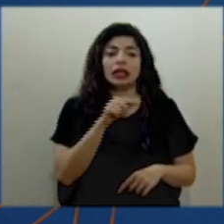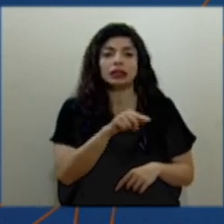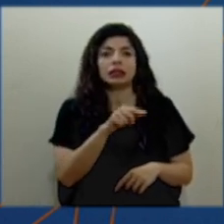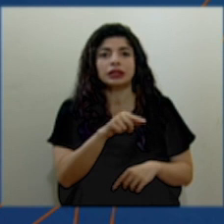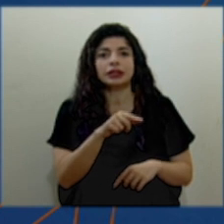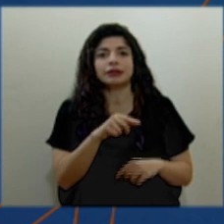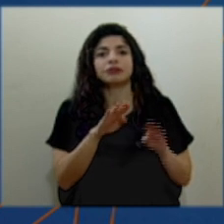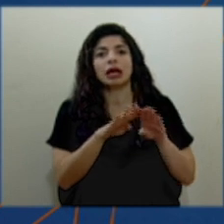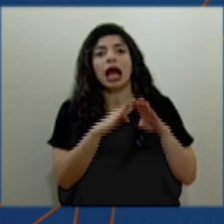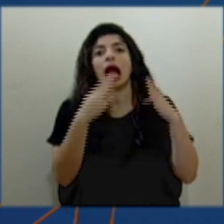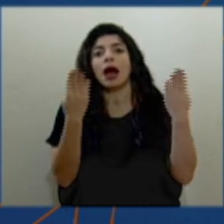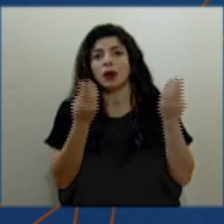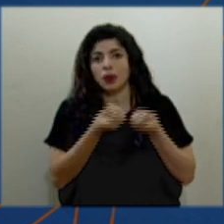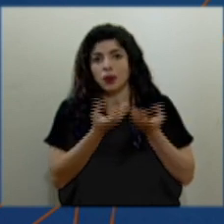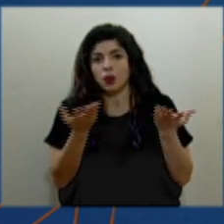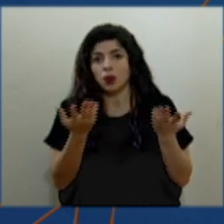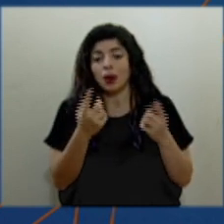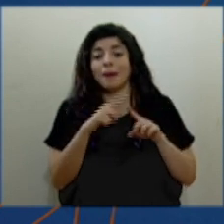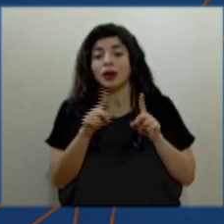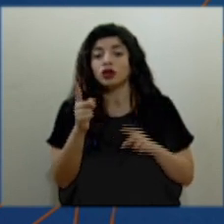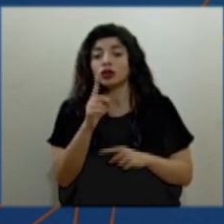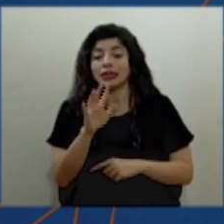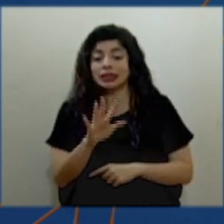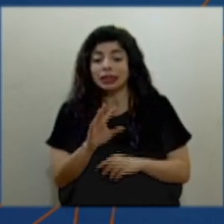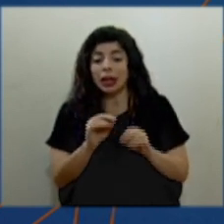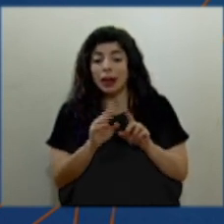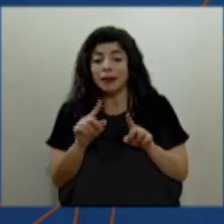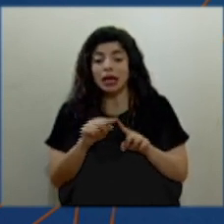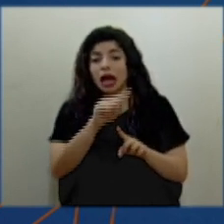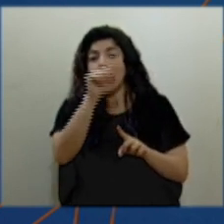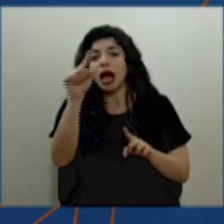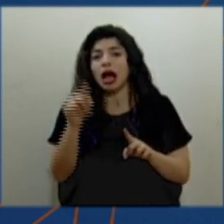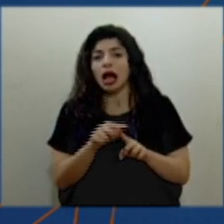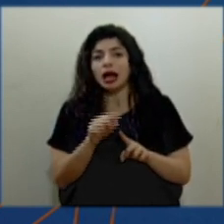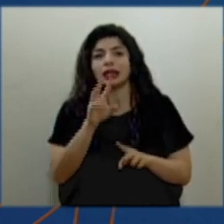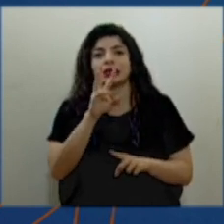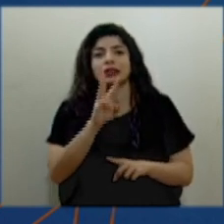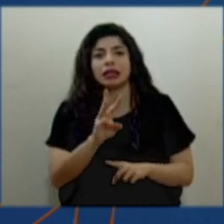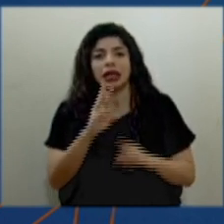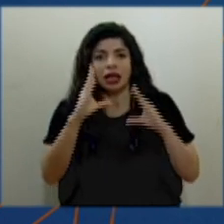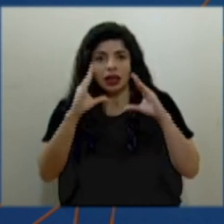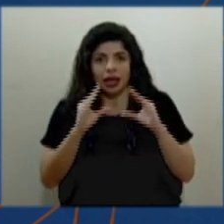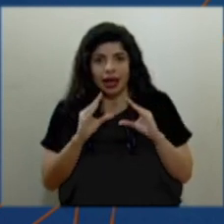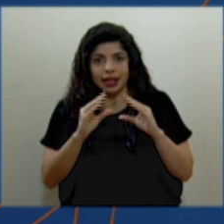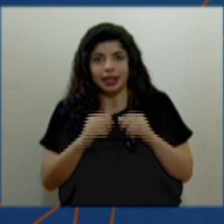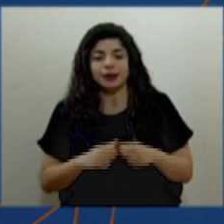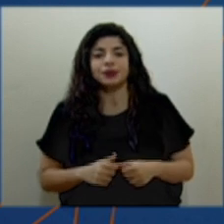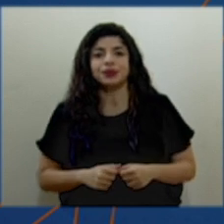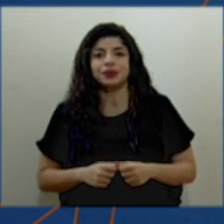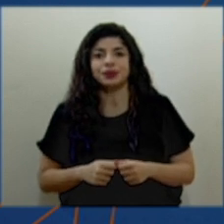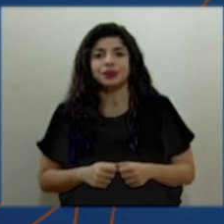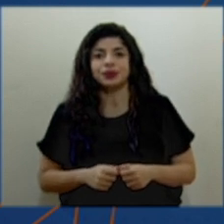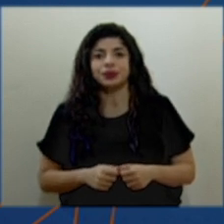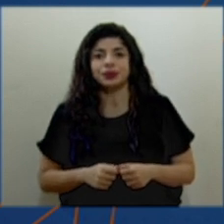estarán abiertas al público de 5 de la mañana a 6 de la tarde.